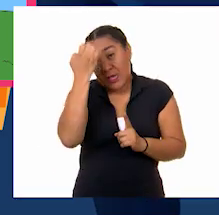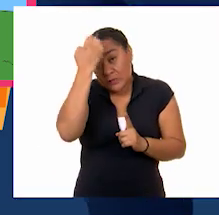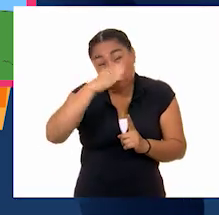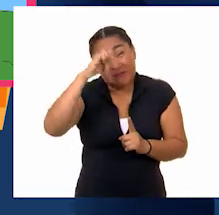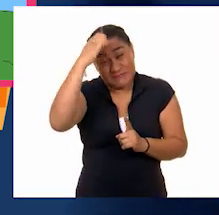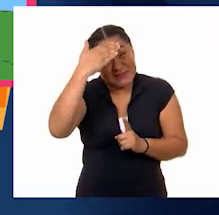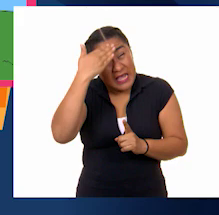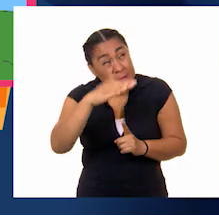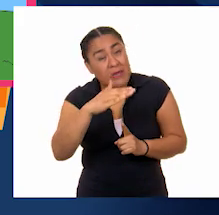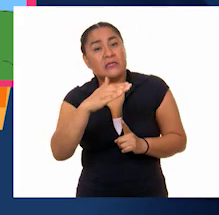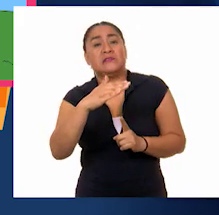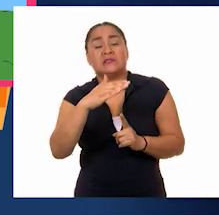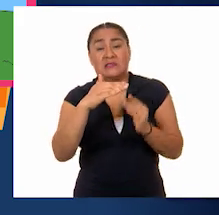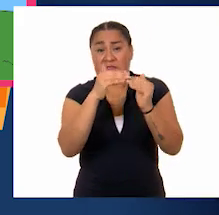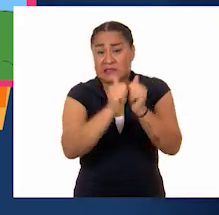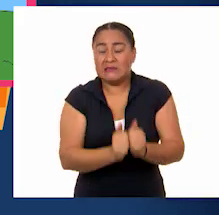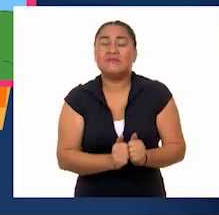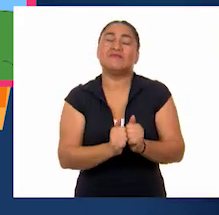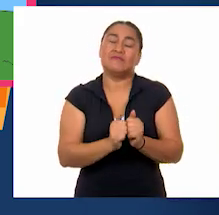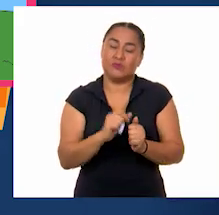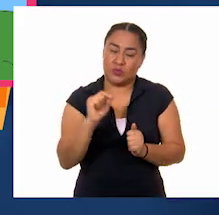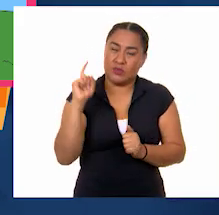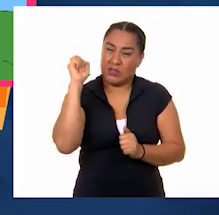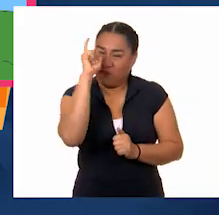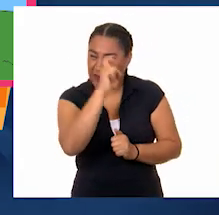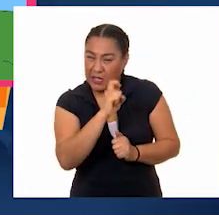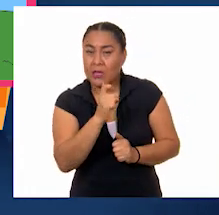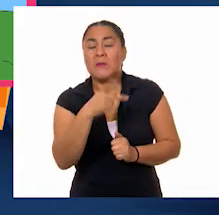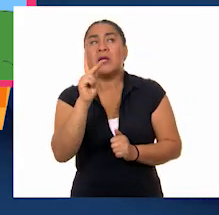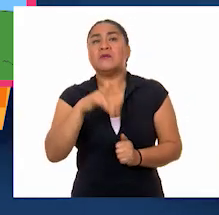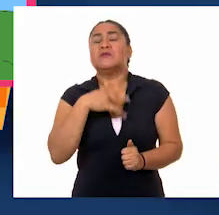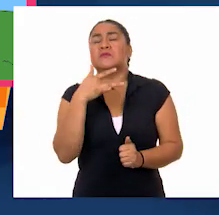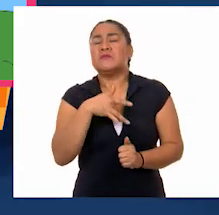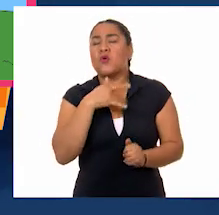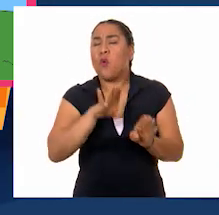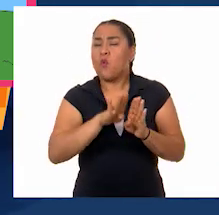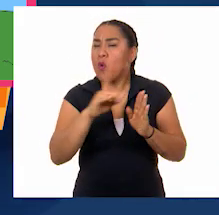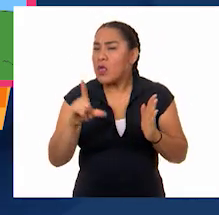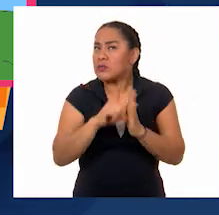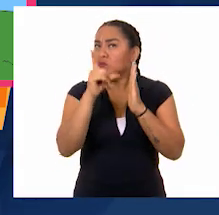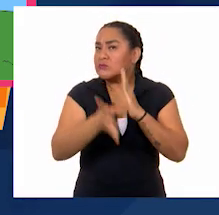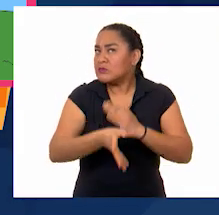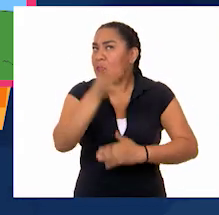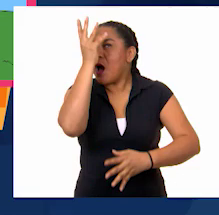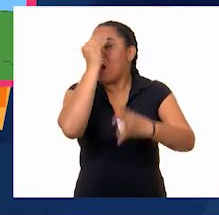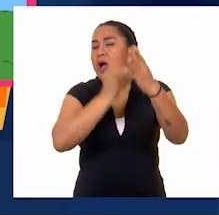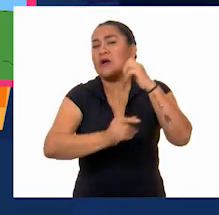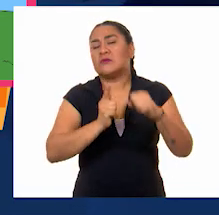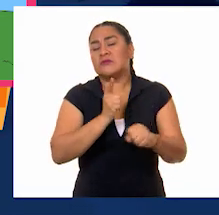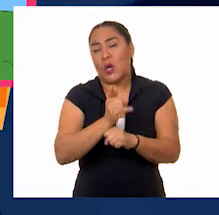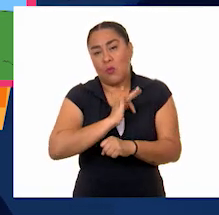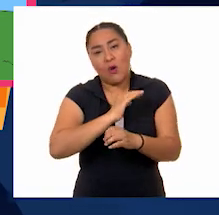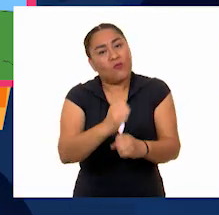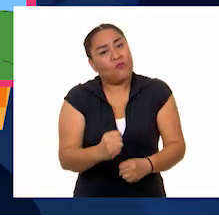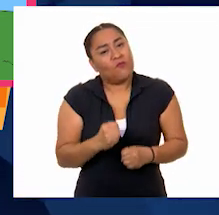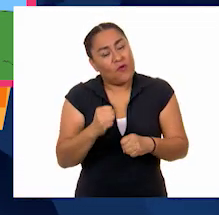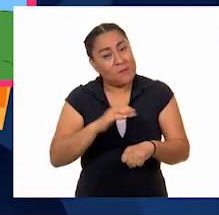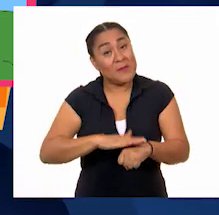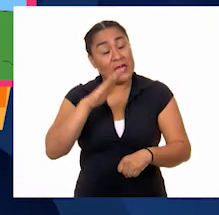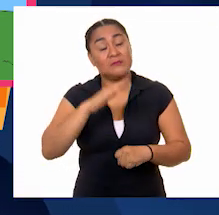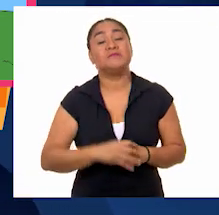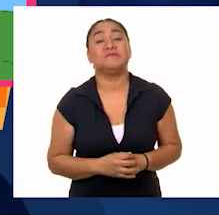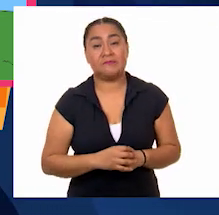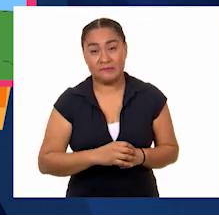confinamiento ha sido difícil, pero nos ha dejado muchos aprendizajes que nos han fortalecido.